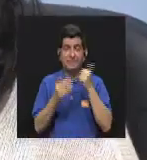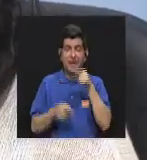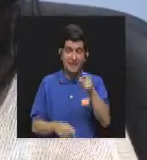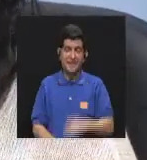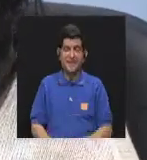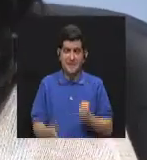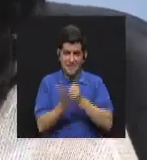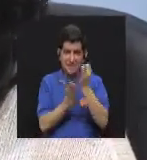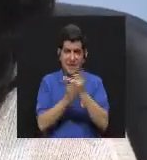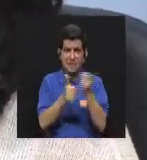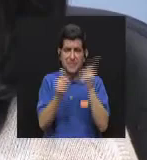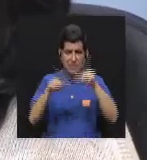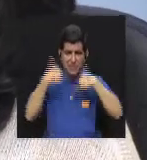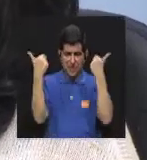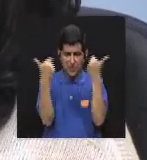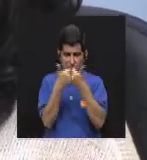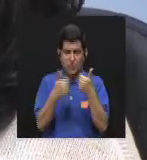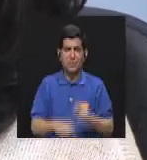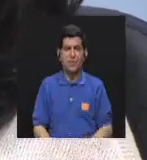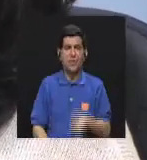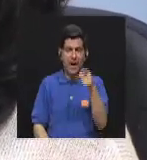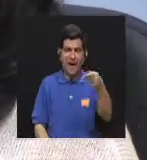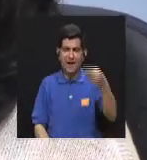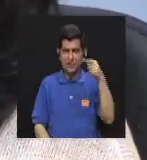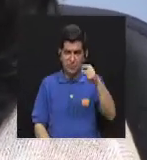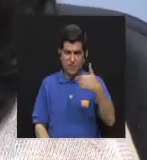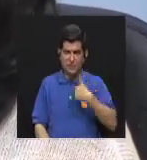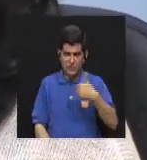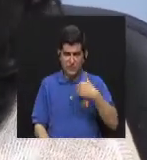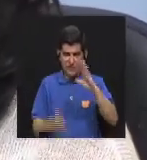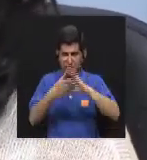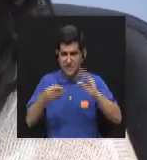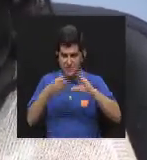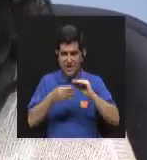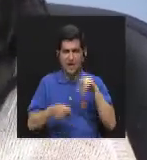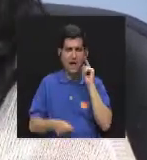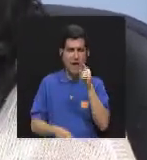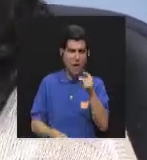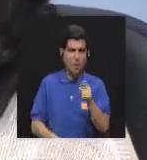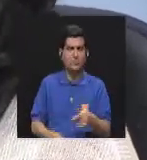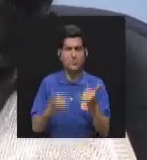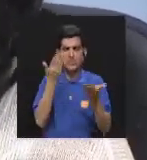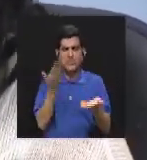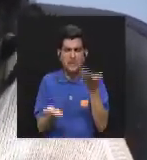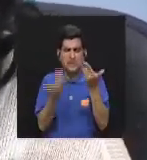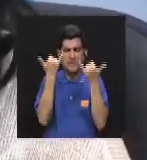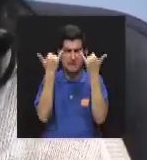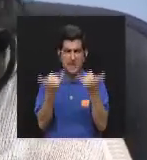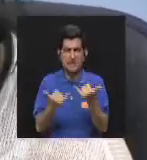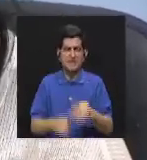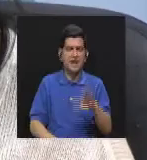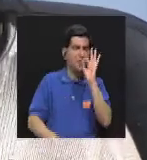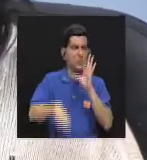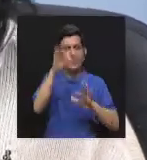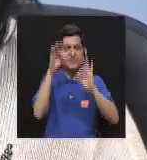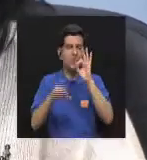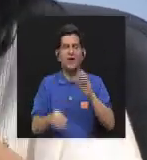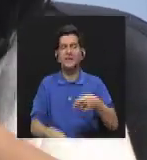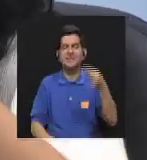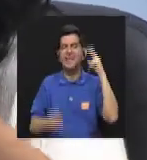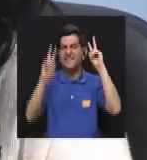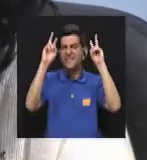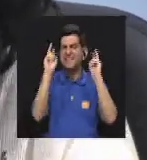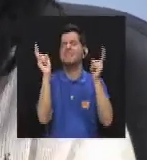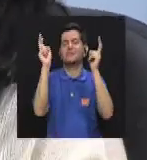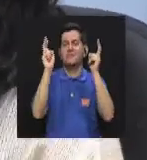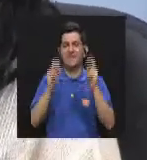de este primer grupo de investigación, de ahí venían las historias que ustedes iban a contar o ustedes pudieron hacer, digamos, un casting de historias, o sea, pudieron